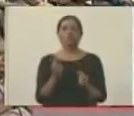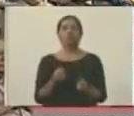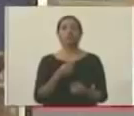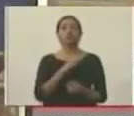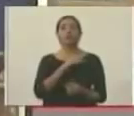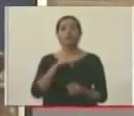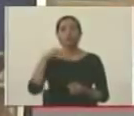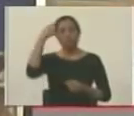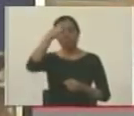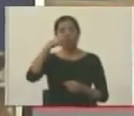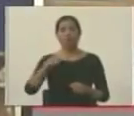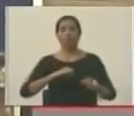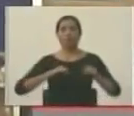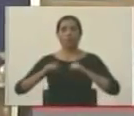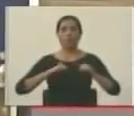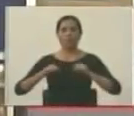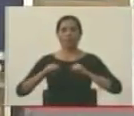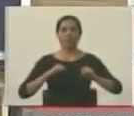movilizado.